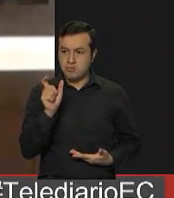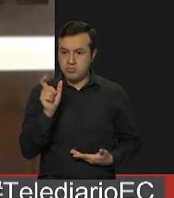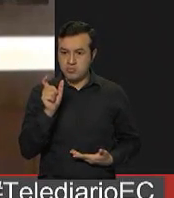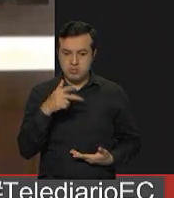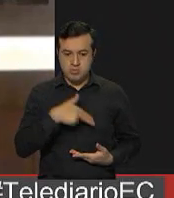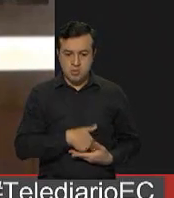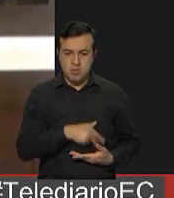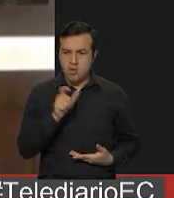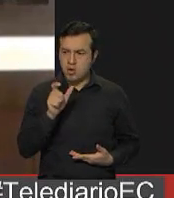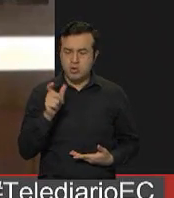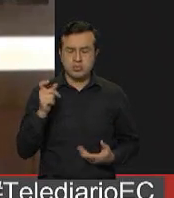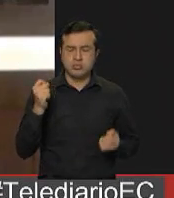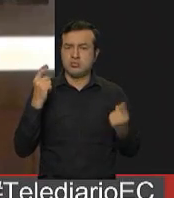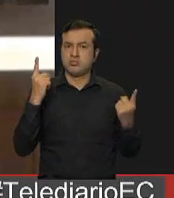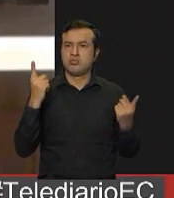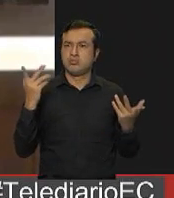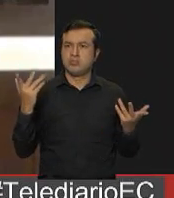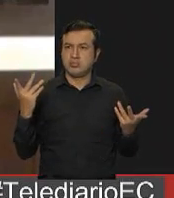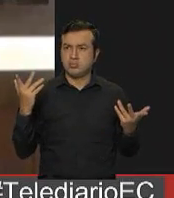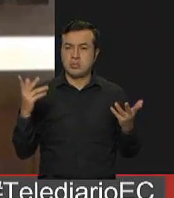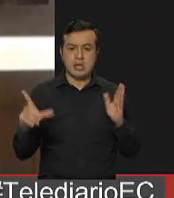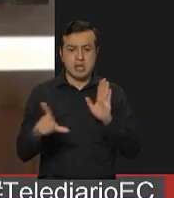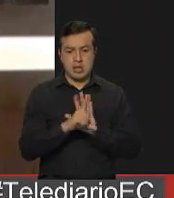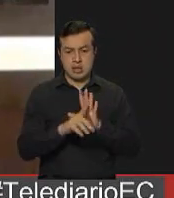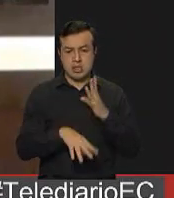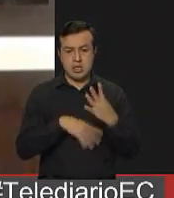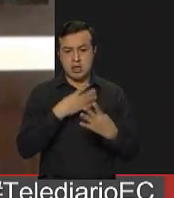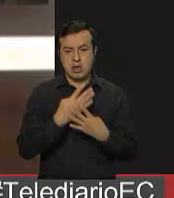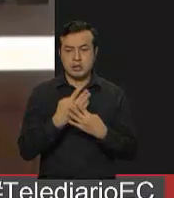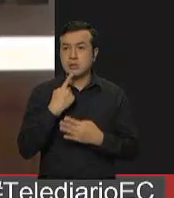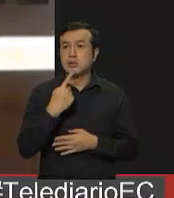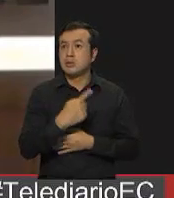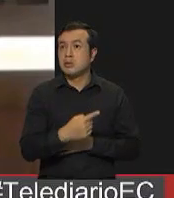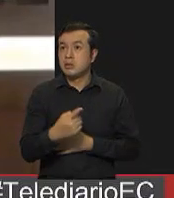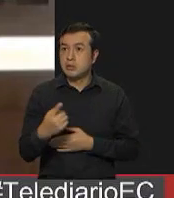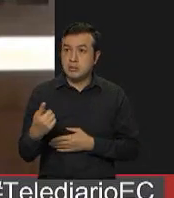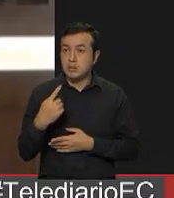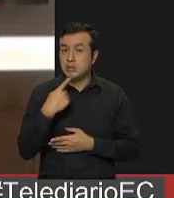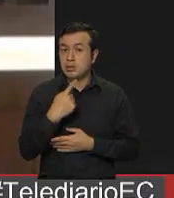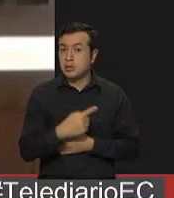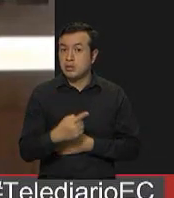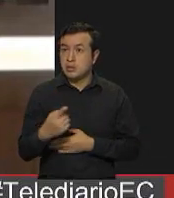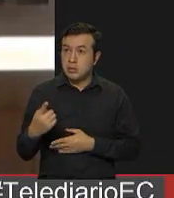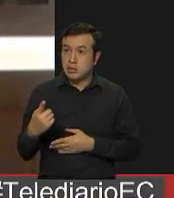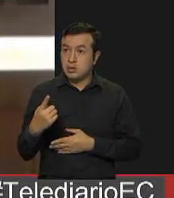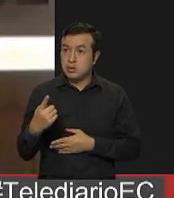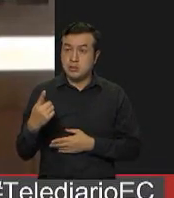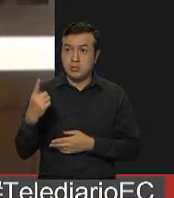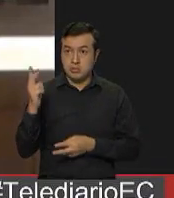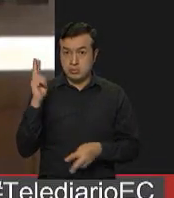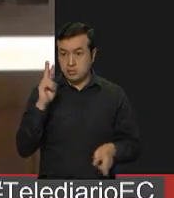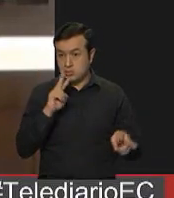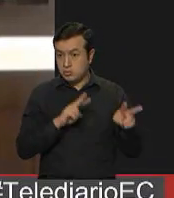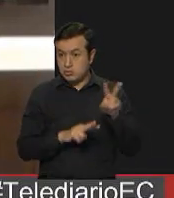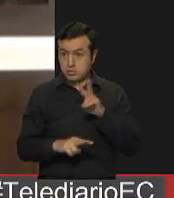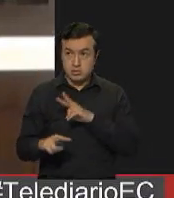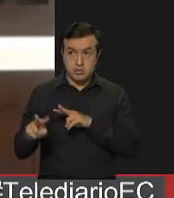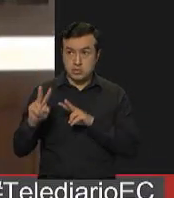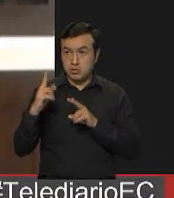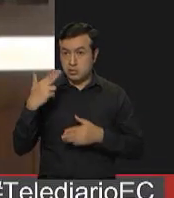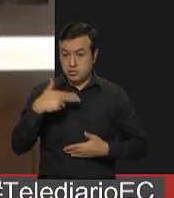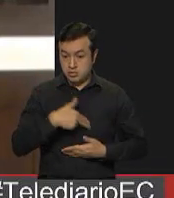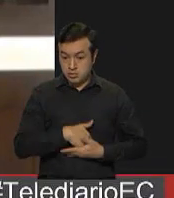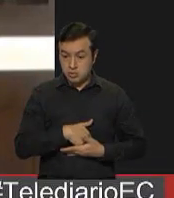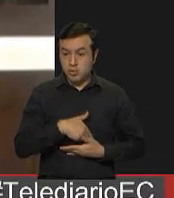almacenadas. Entonces, el Código de Derechos Integral Penal nos habla de que hay diferentes delitos relacionados con las armas. Está